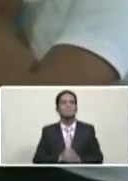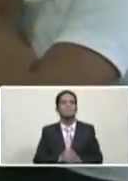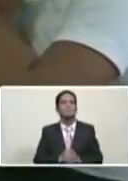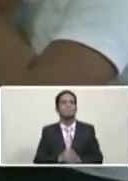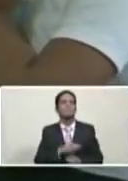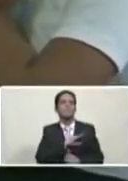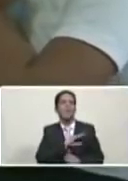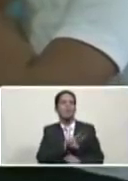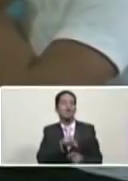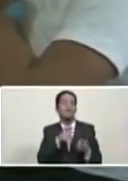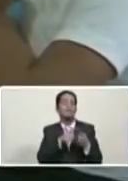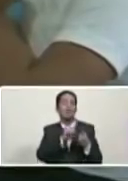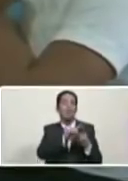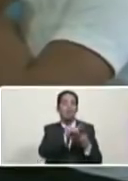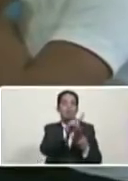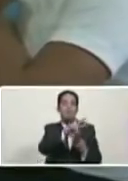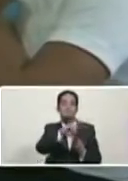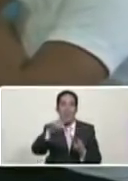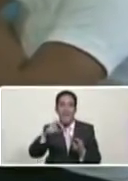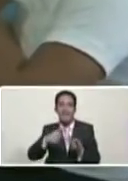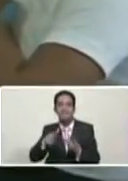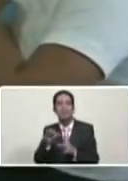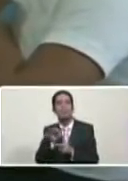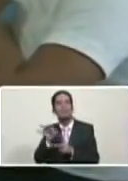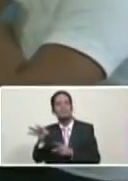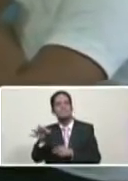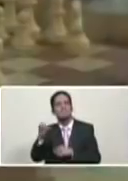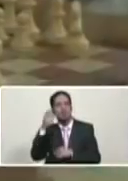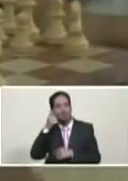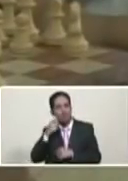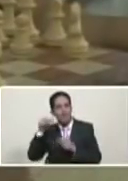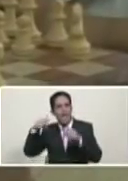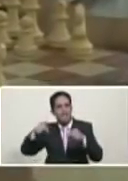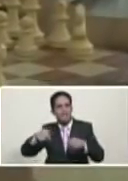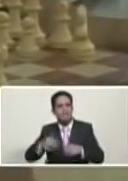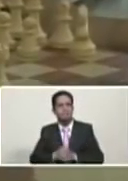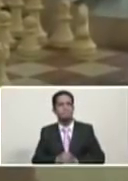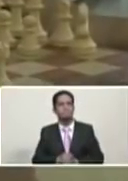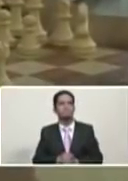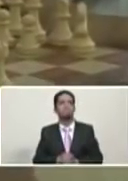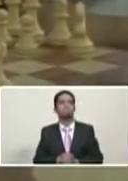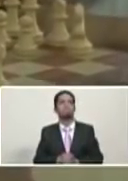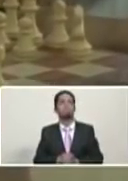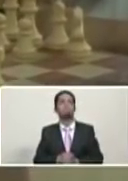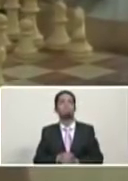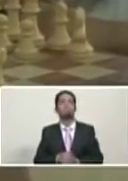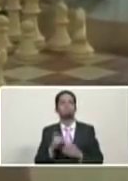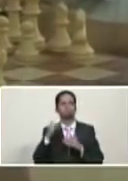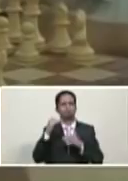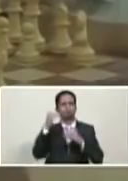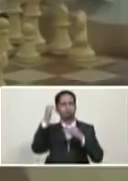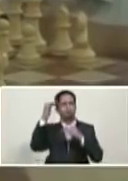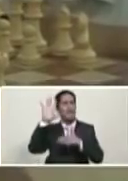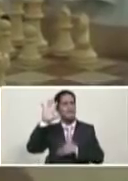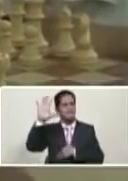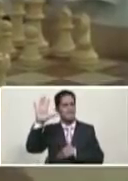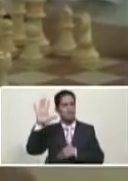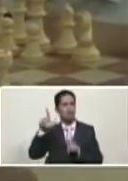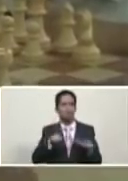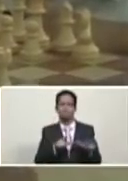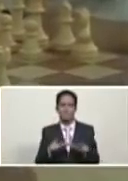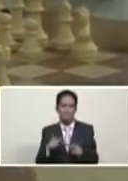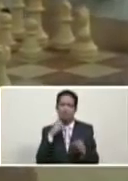el municipio Valera y una en el municipio Sucre. Señor presidente, contamos con cinco plantas. Las cinco plantas están operativas